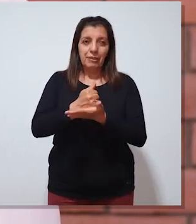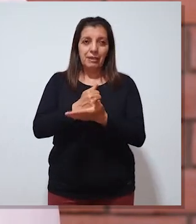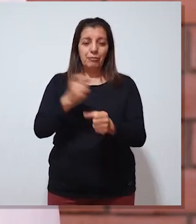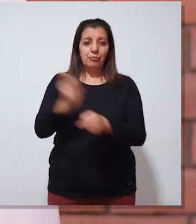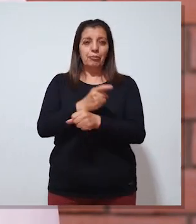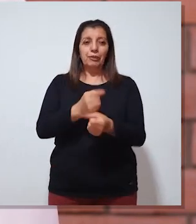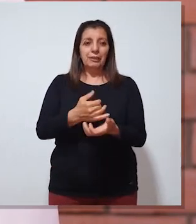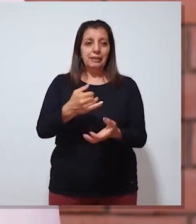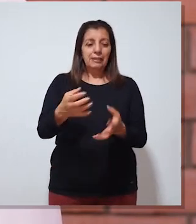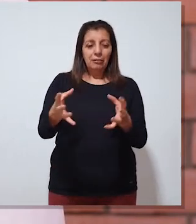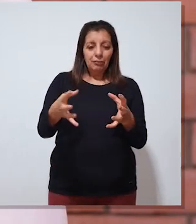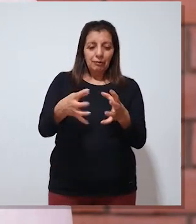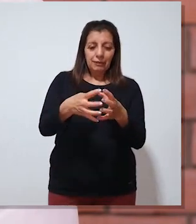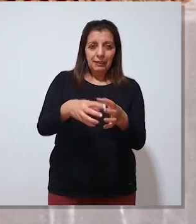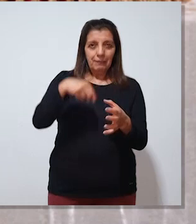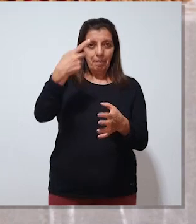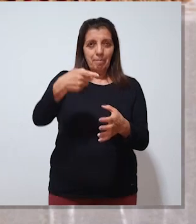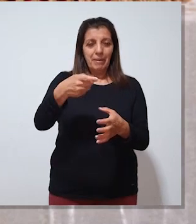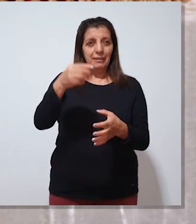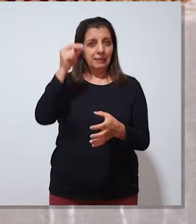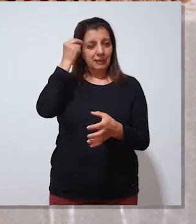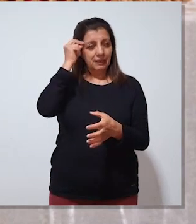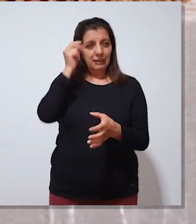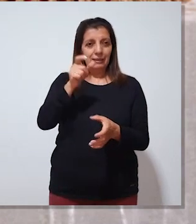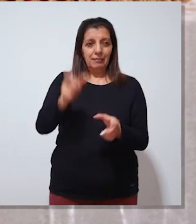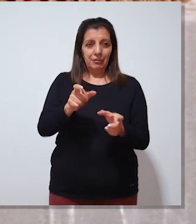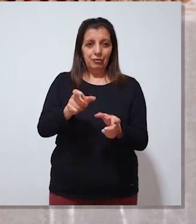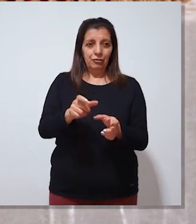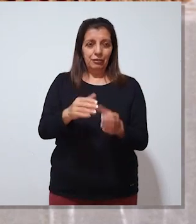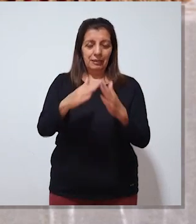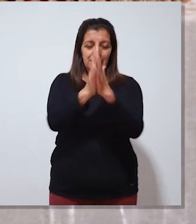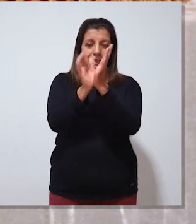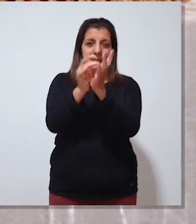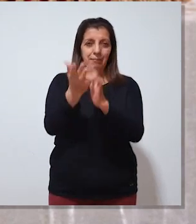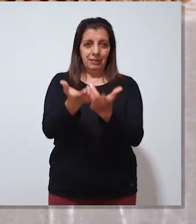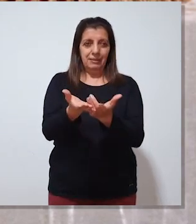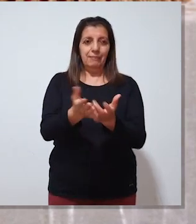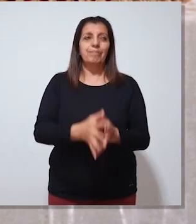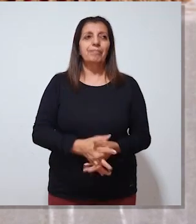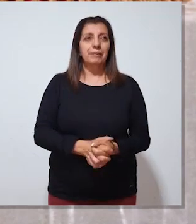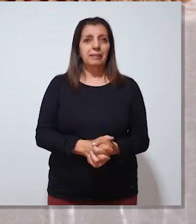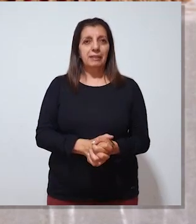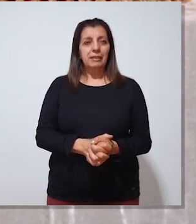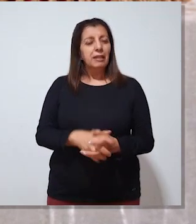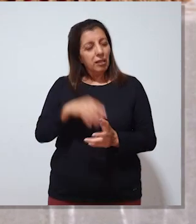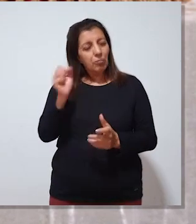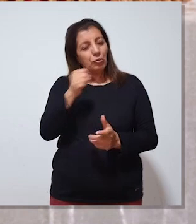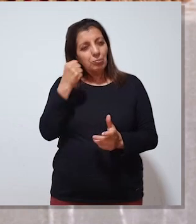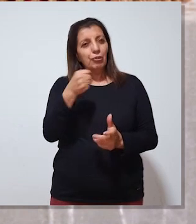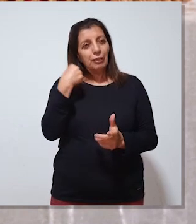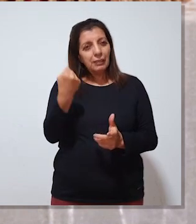celebraciones comunitarias. Esta celebración tan significativa para nuestra comunidad